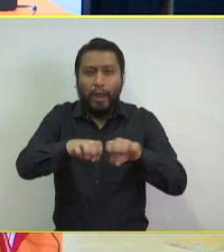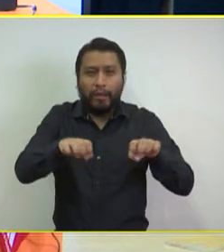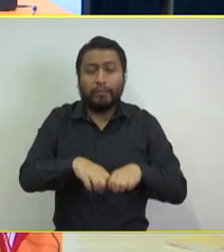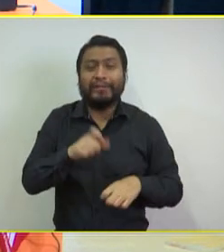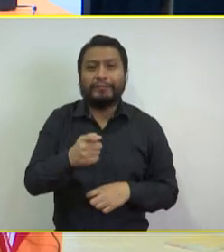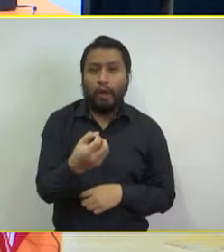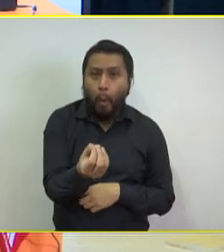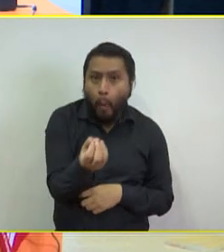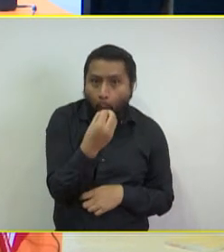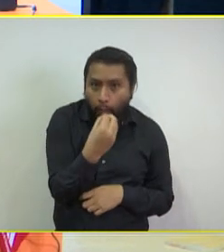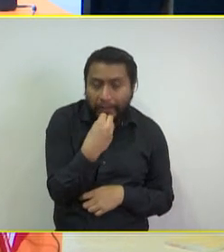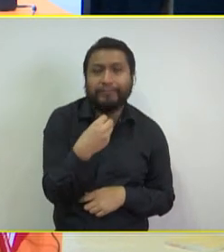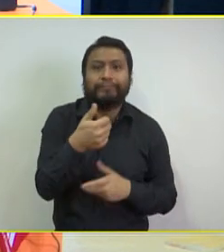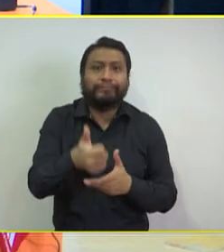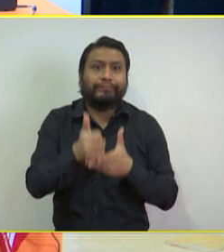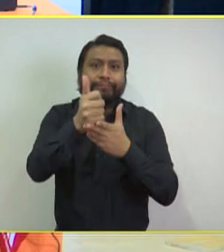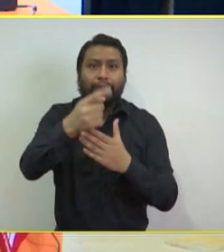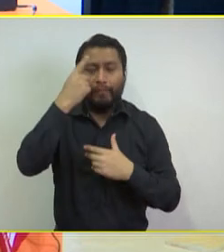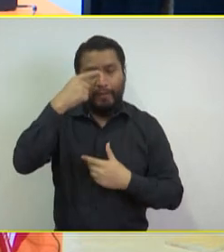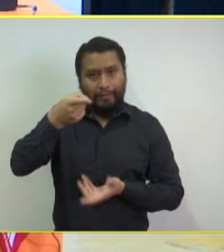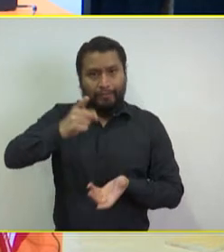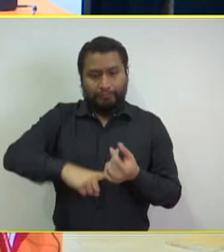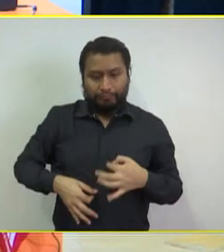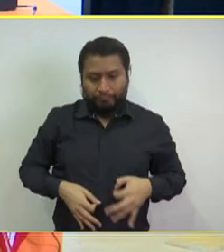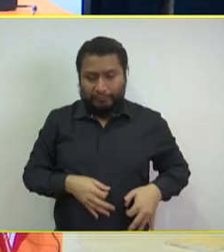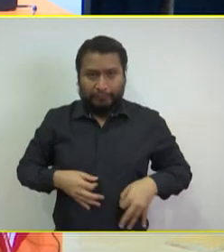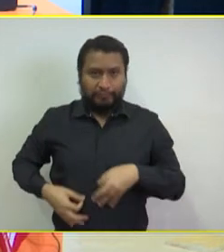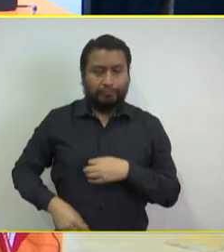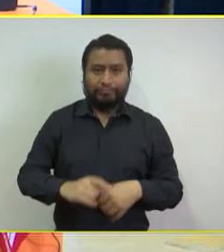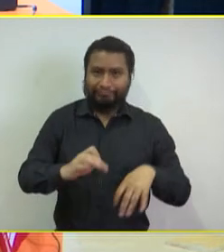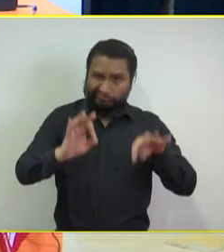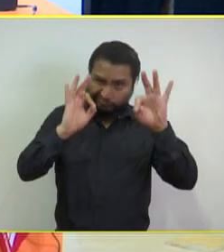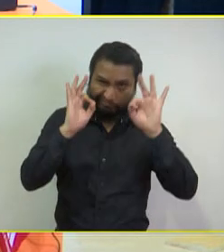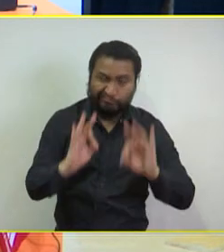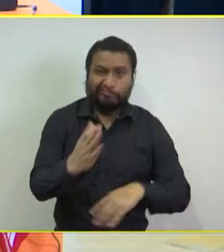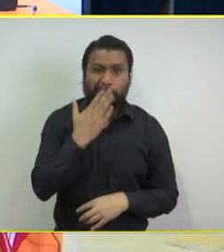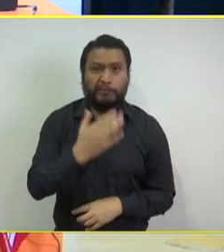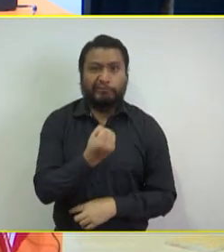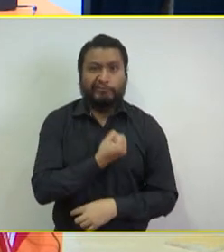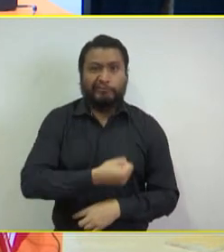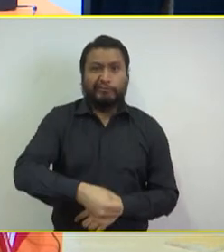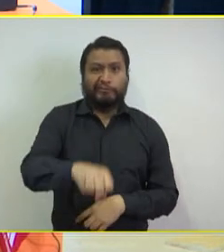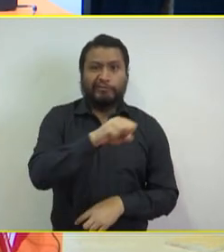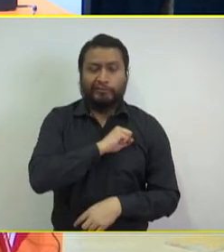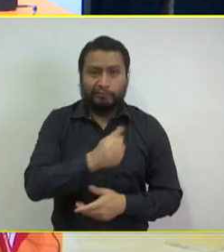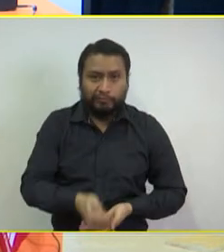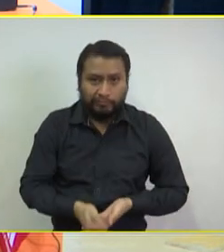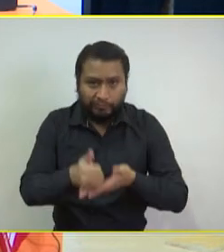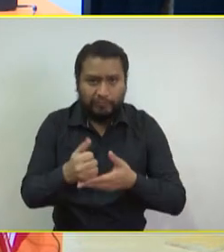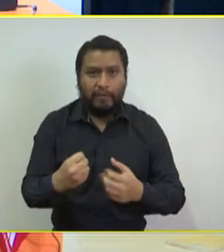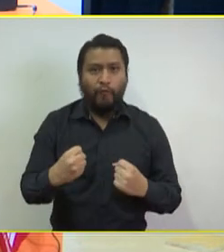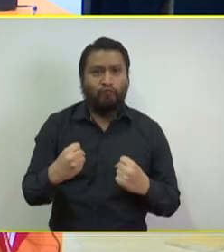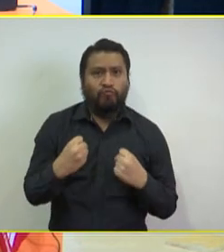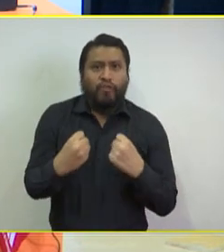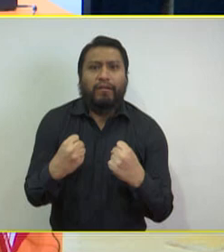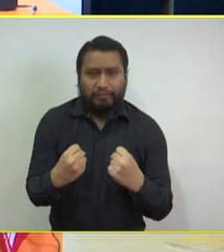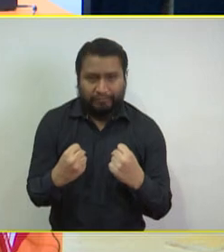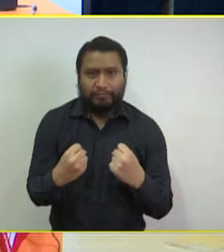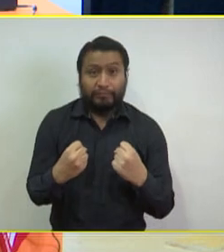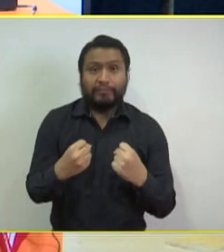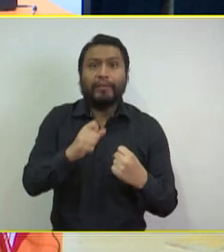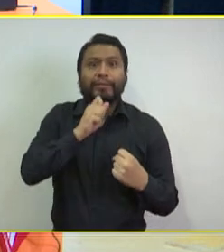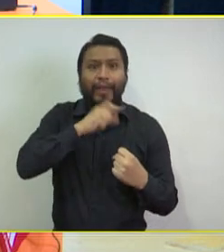hacer que nosotros mantengamos una buena microbiota intestinal y eso va a generar que tengamos salud, incluso